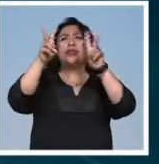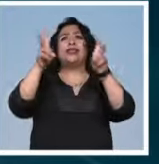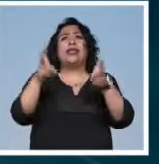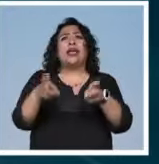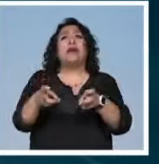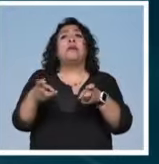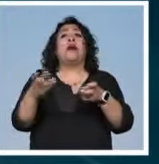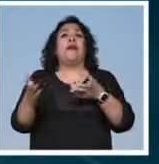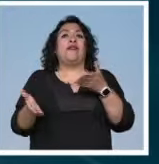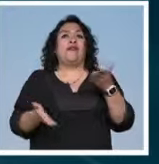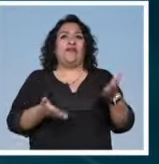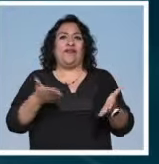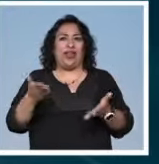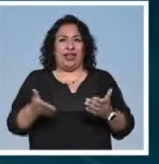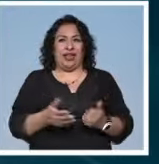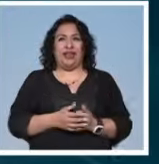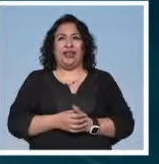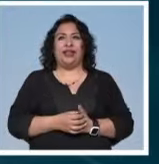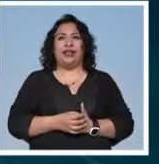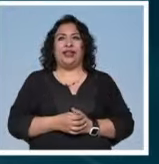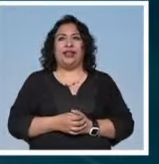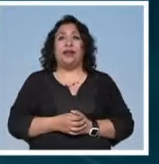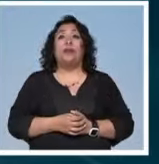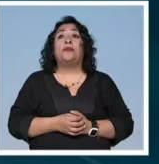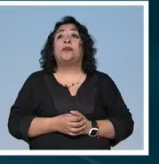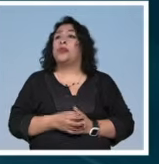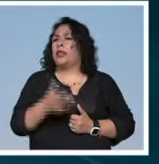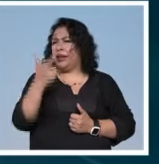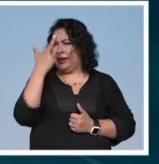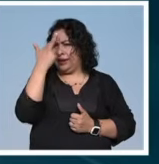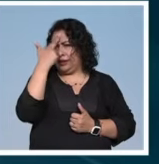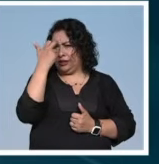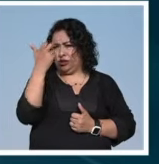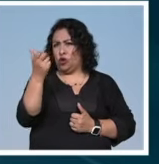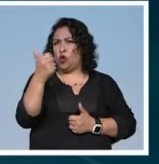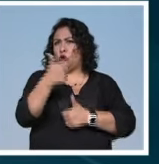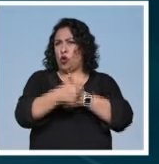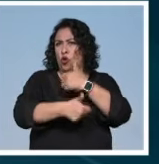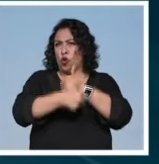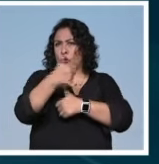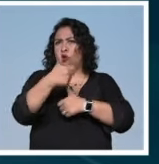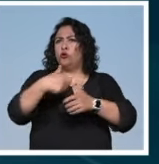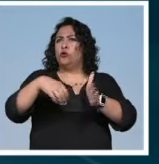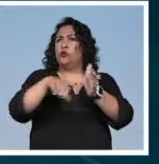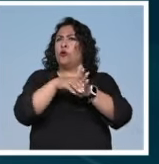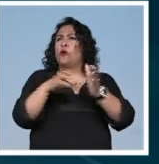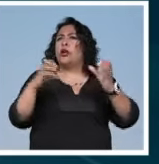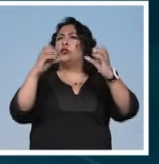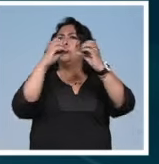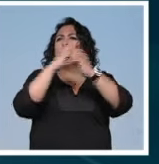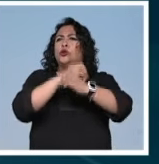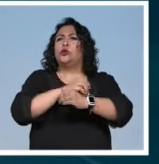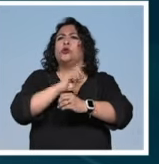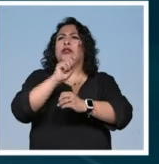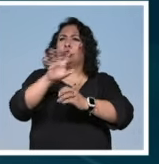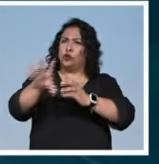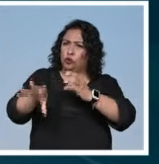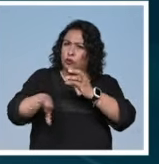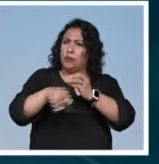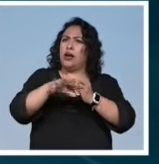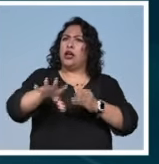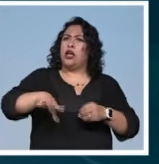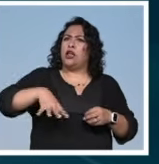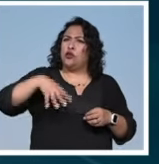edición será el baile. La razón principal de los concursos de Cuarto Oscuro es sumarnos al